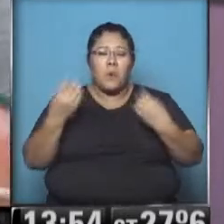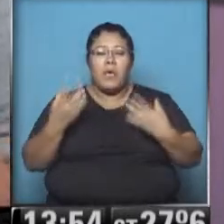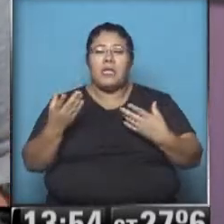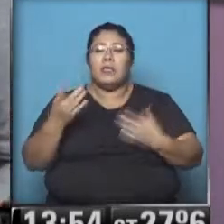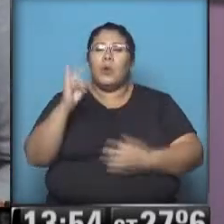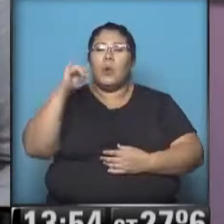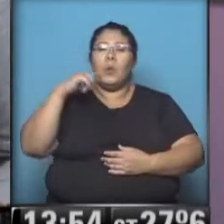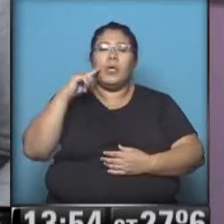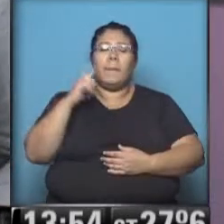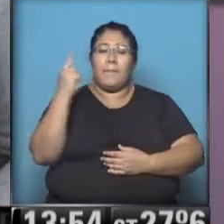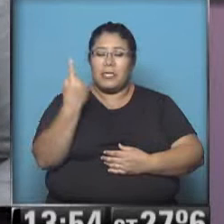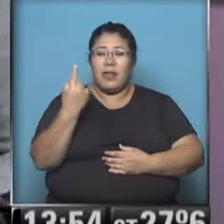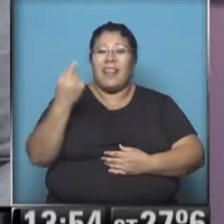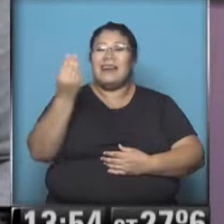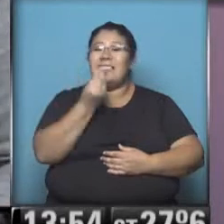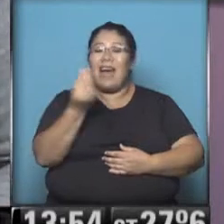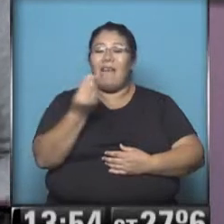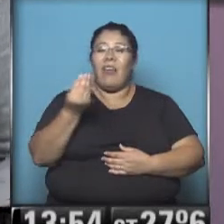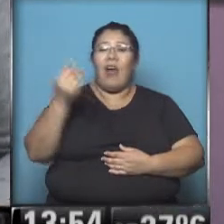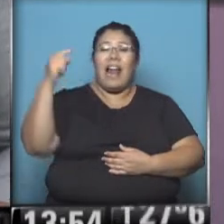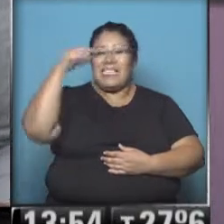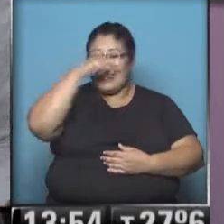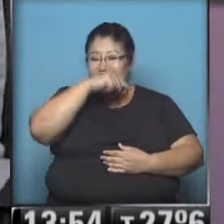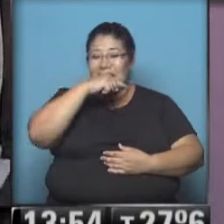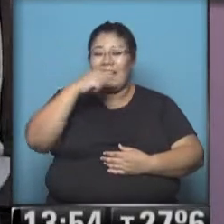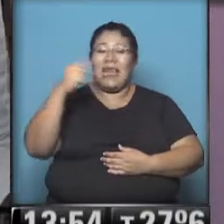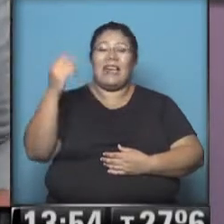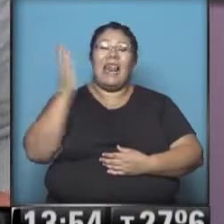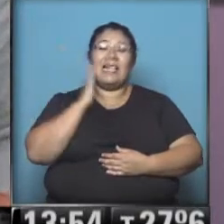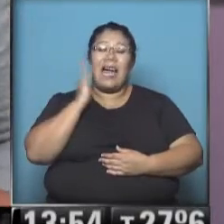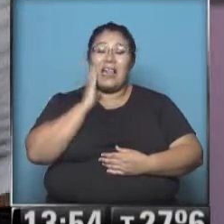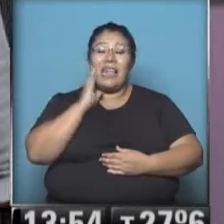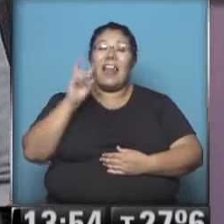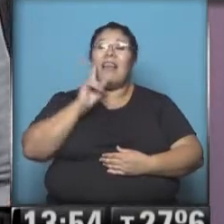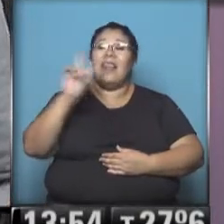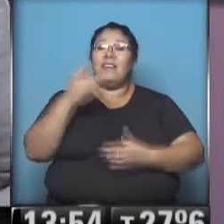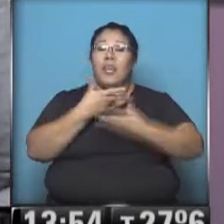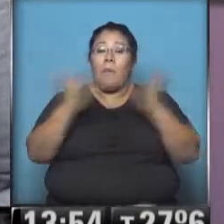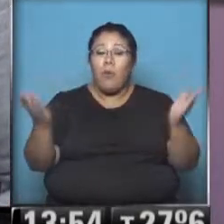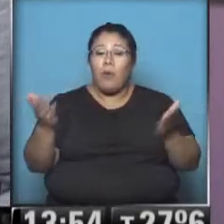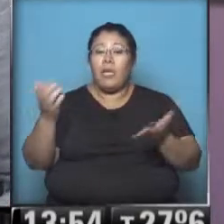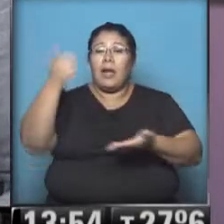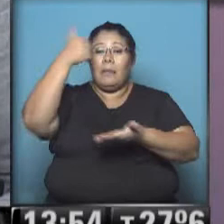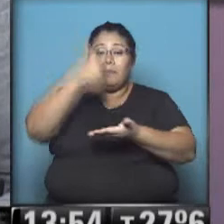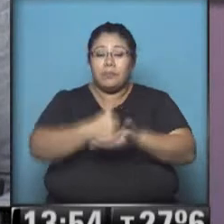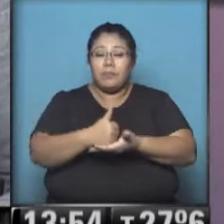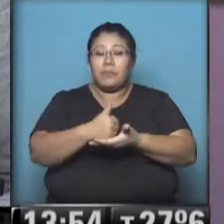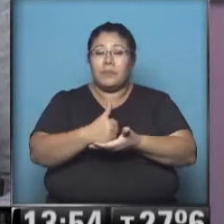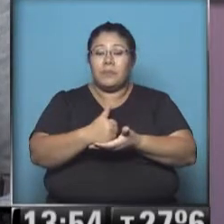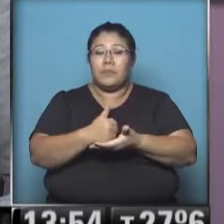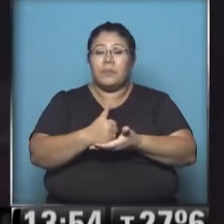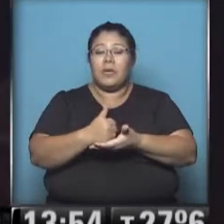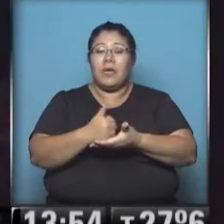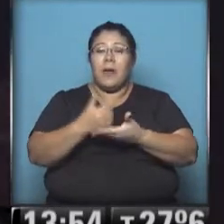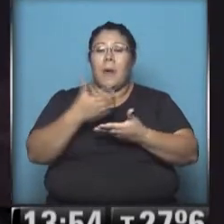este sábado a las 7 de la tarde en el entrar en el ciclo entrada de la televisión pública gratis va a estar representando arrabalera mujeres que